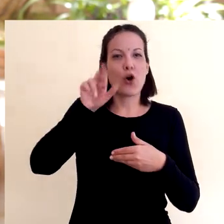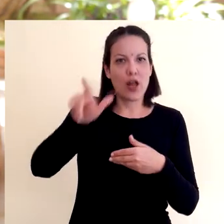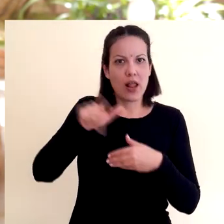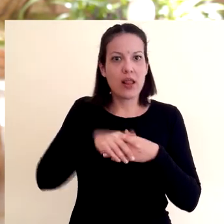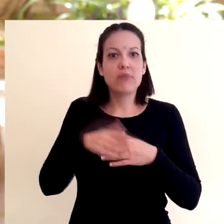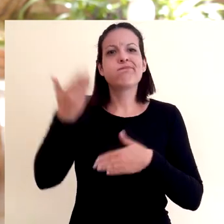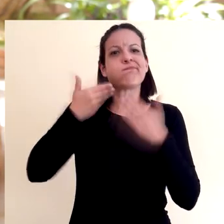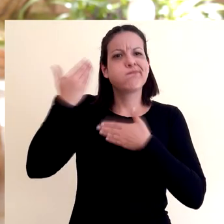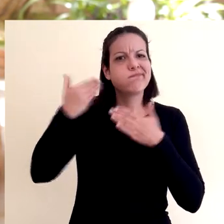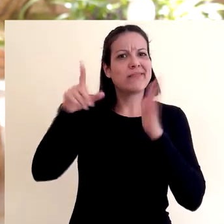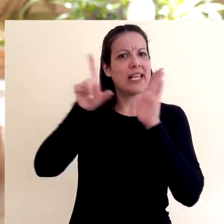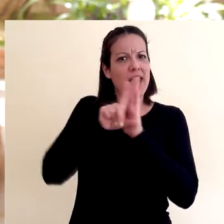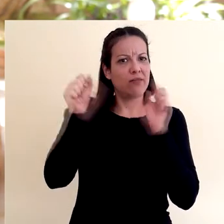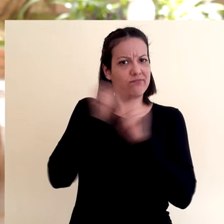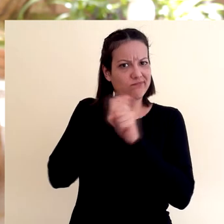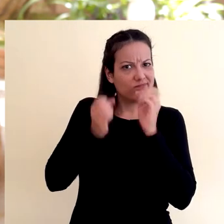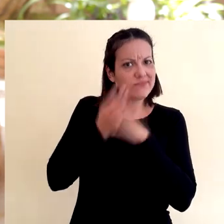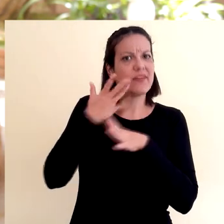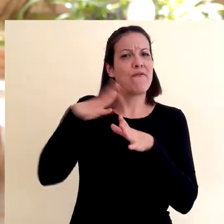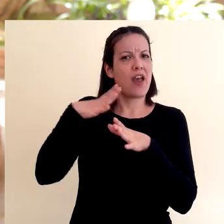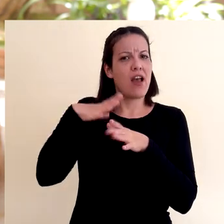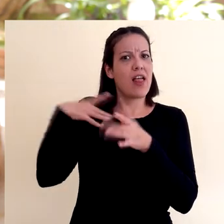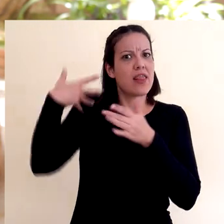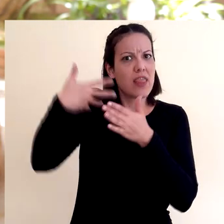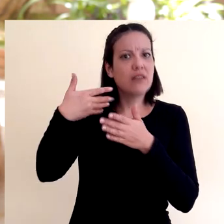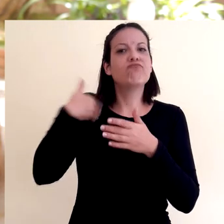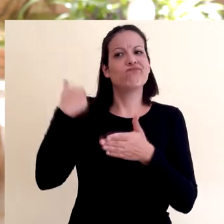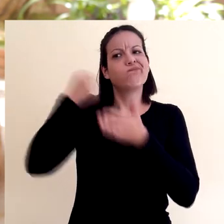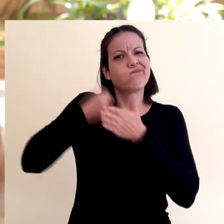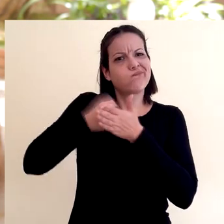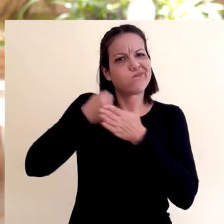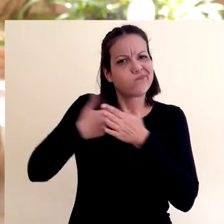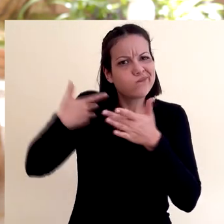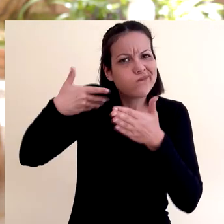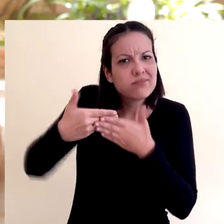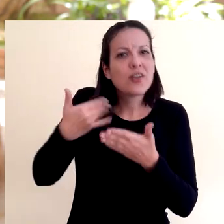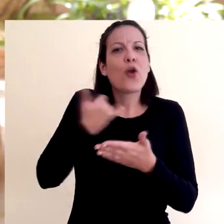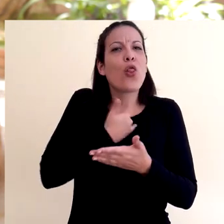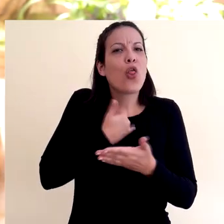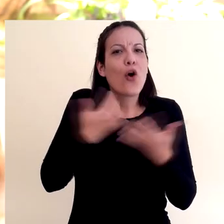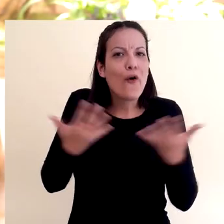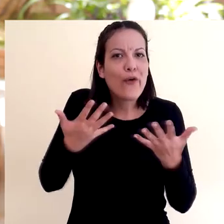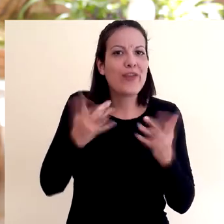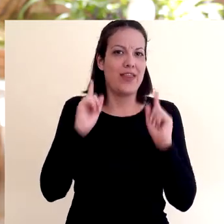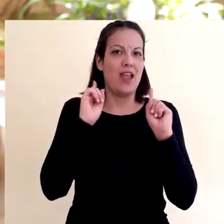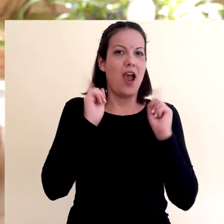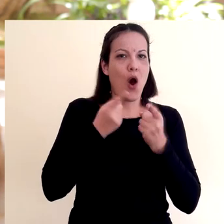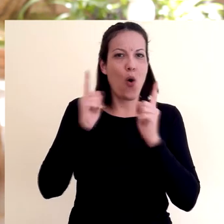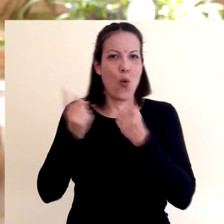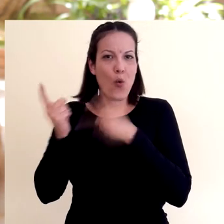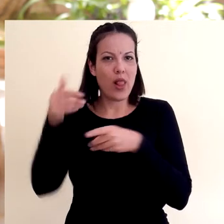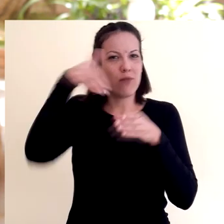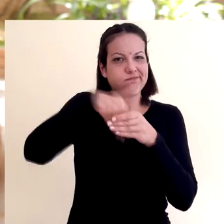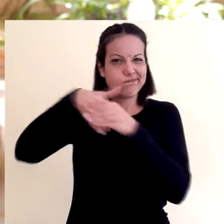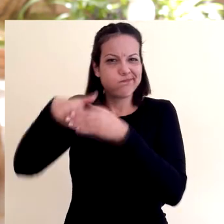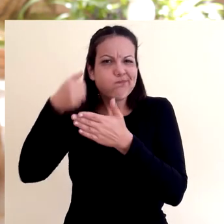ley todavía no había aparecido, la vengo militando hace mucho, en las aulas. A partir de las capacitaciones